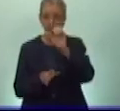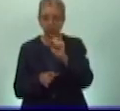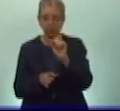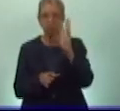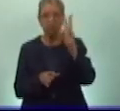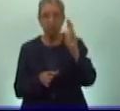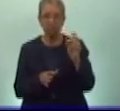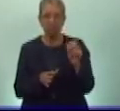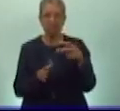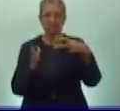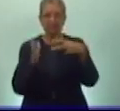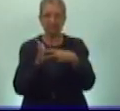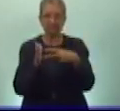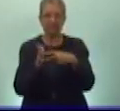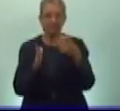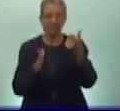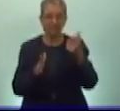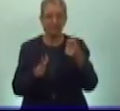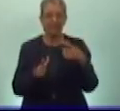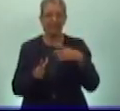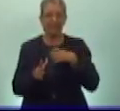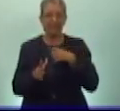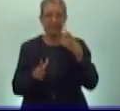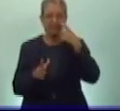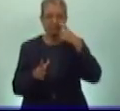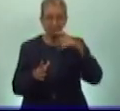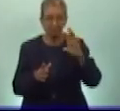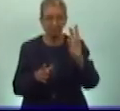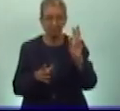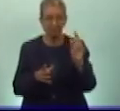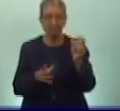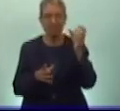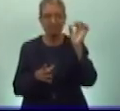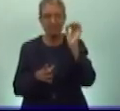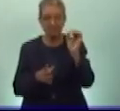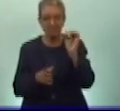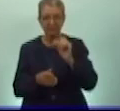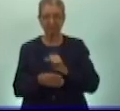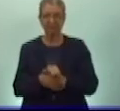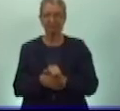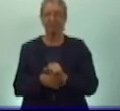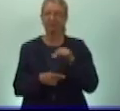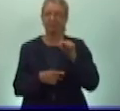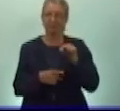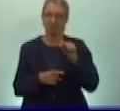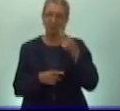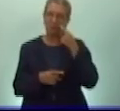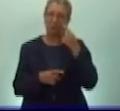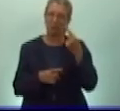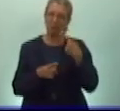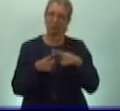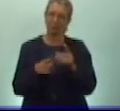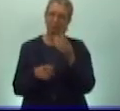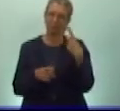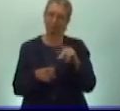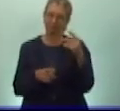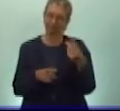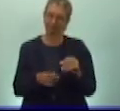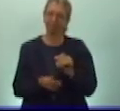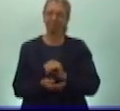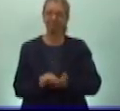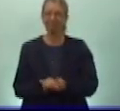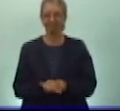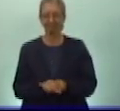como última cifra 0. Vamos a ver ahora la siguiente actividad.